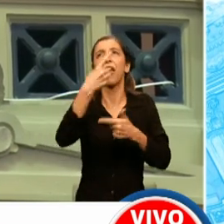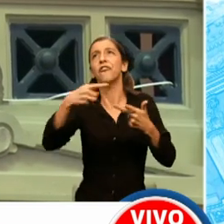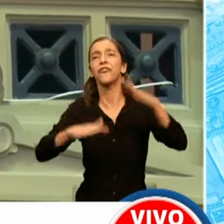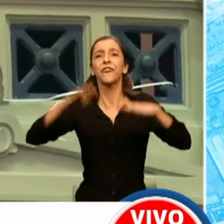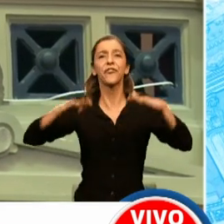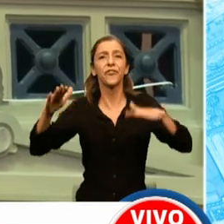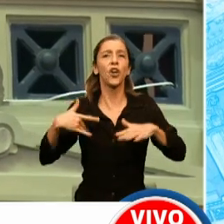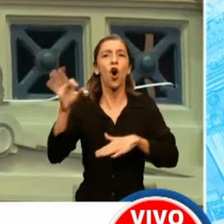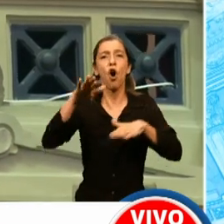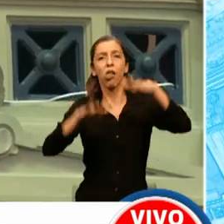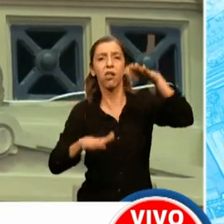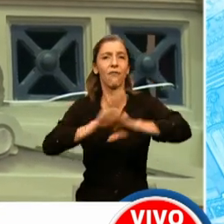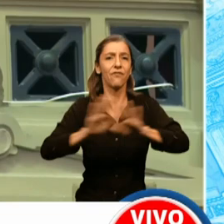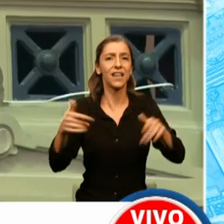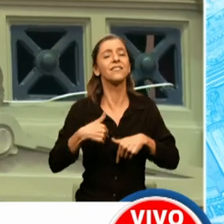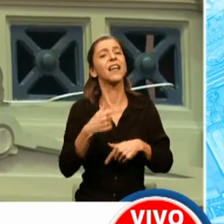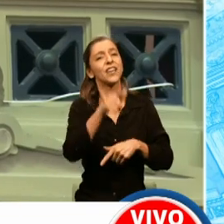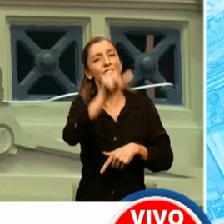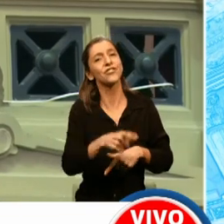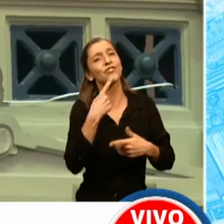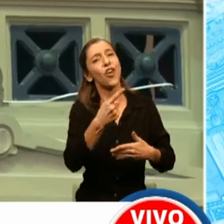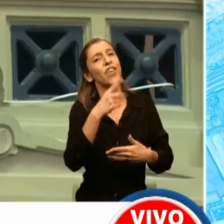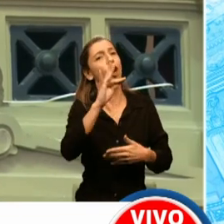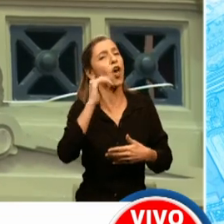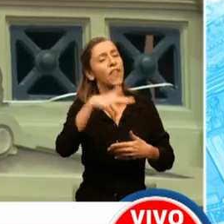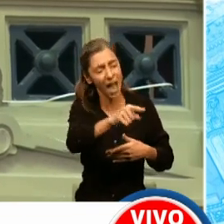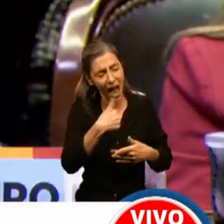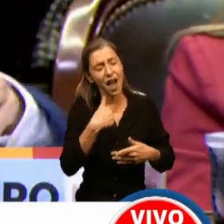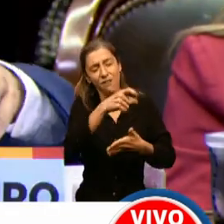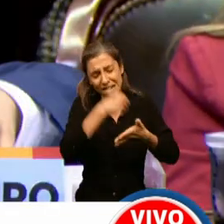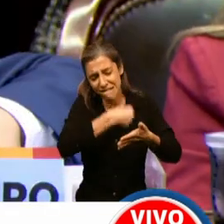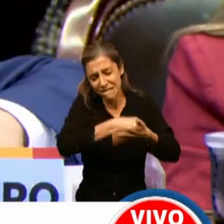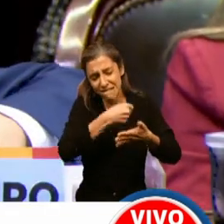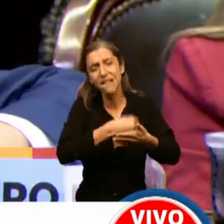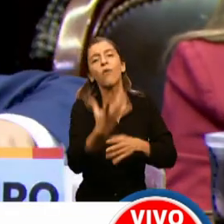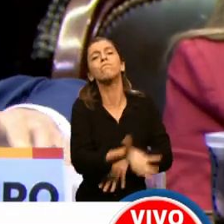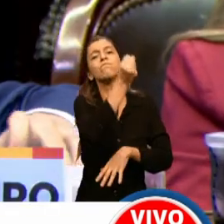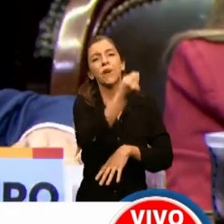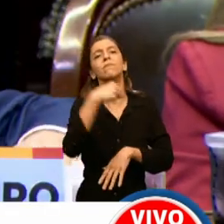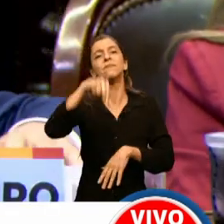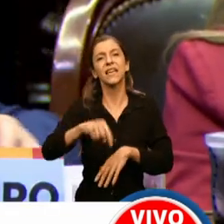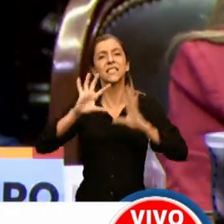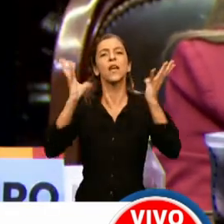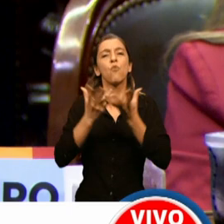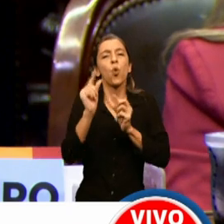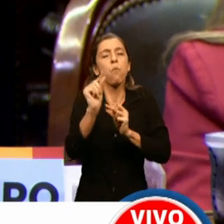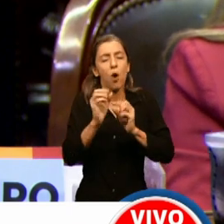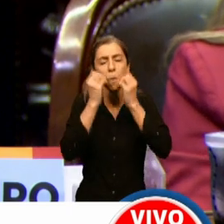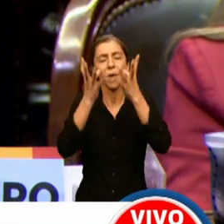este mundo es un poco mejor después de tu paso de tu lucha y de toda la organización que sembraste